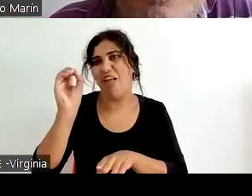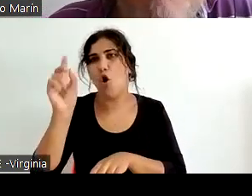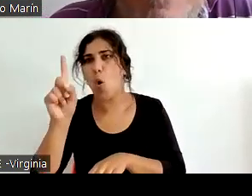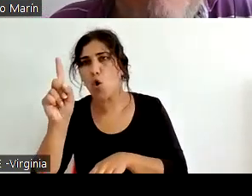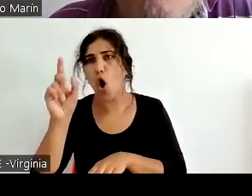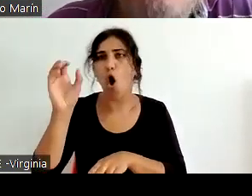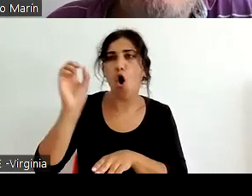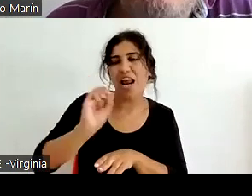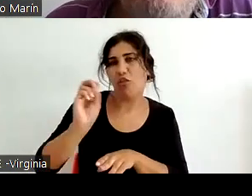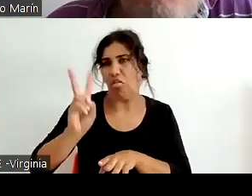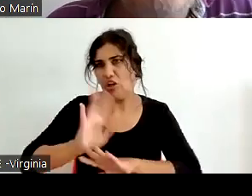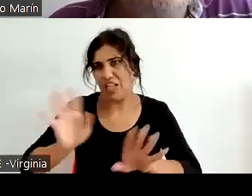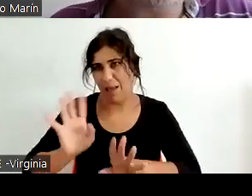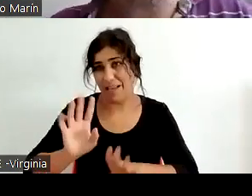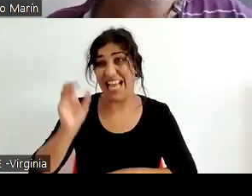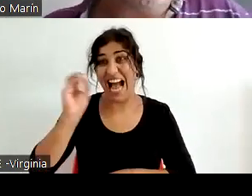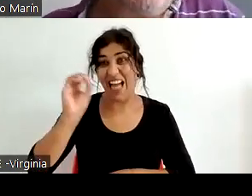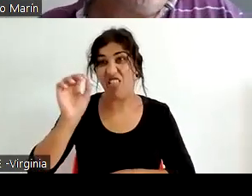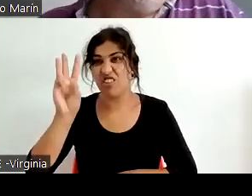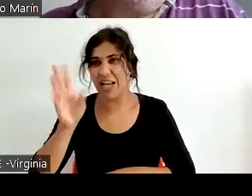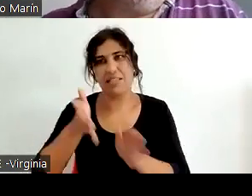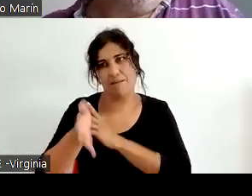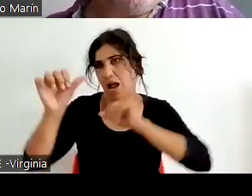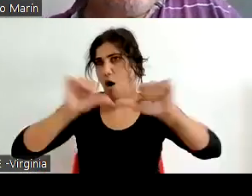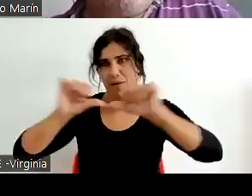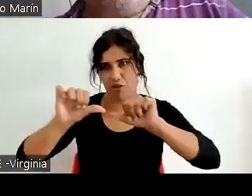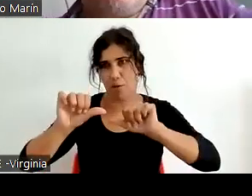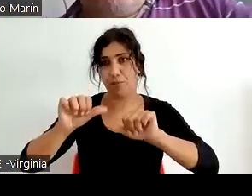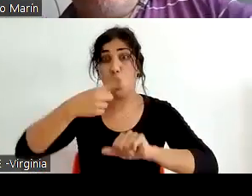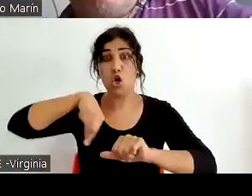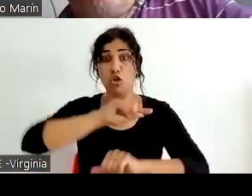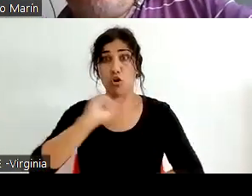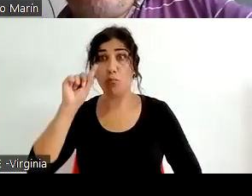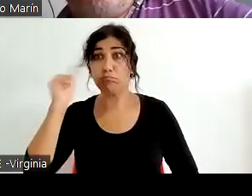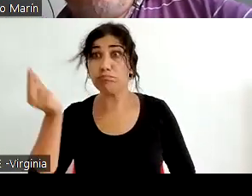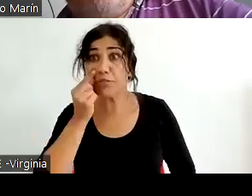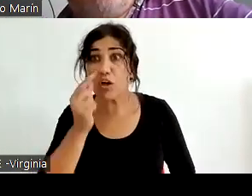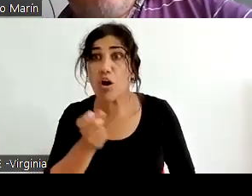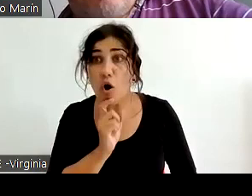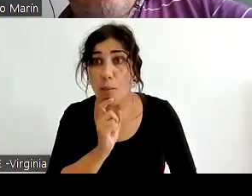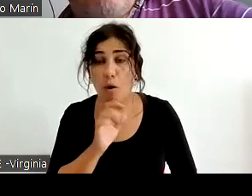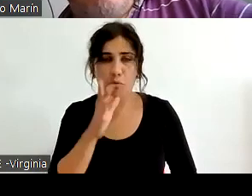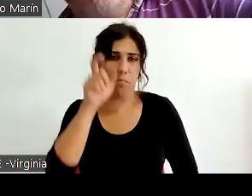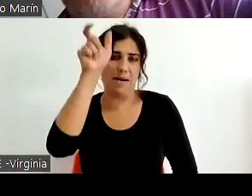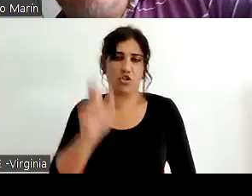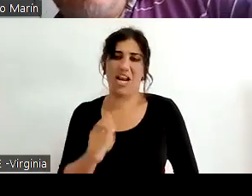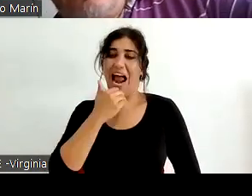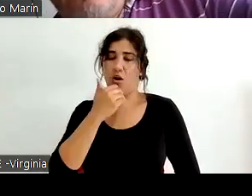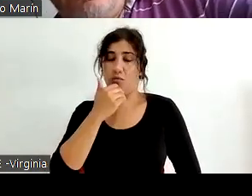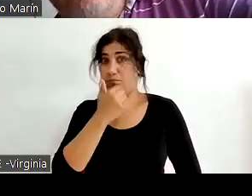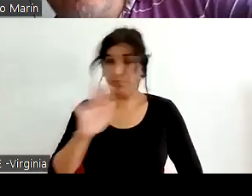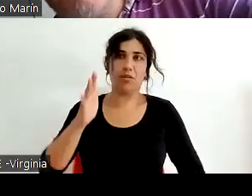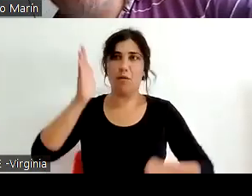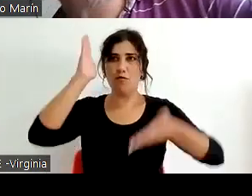2. Vale. ¿Cómo lo detectamos? Pues sabemos que la persona hizo un gesto, lo que os comentaba, un